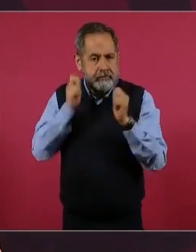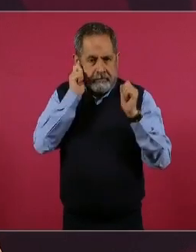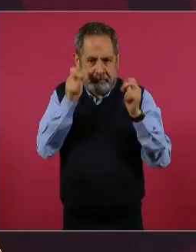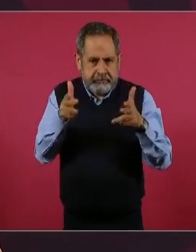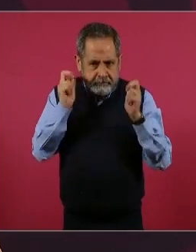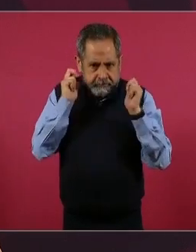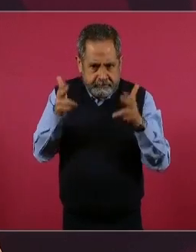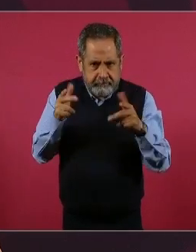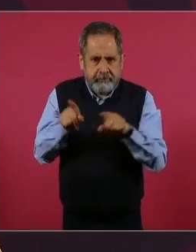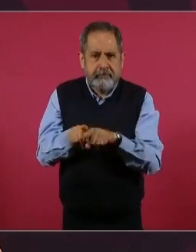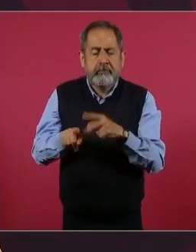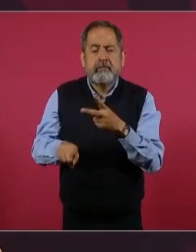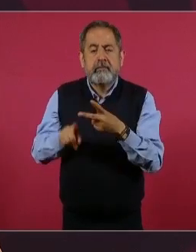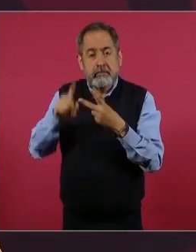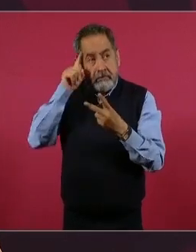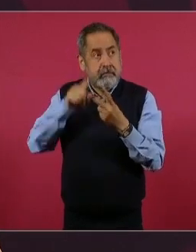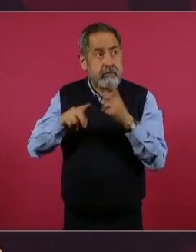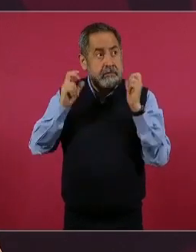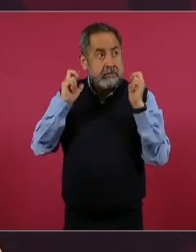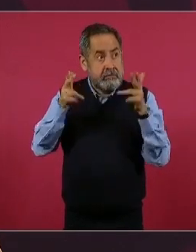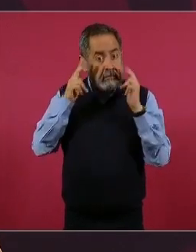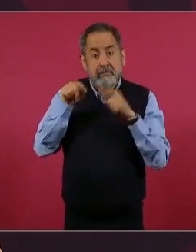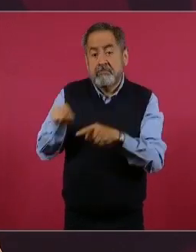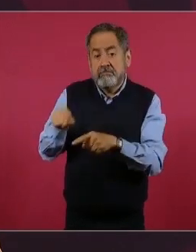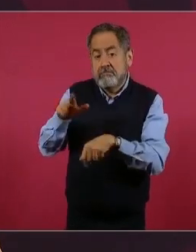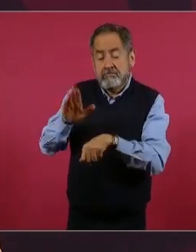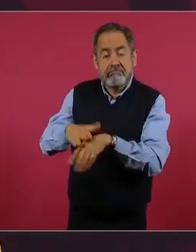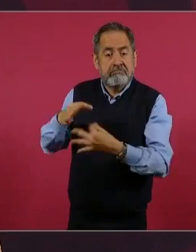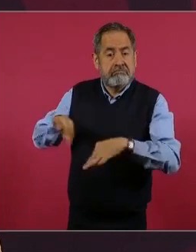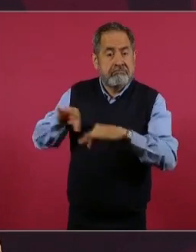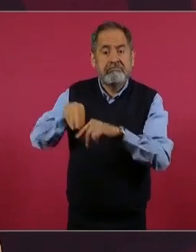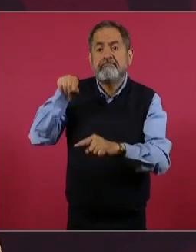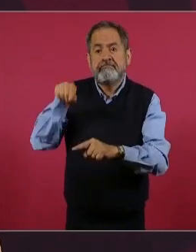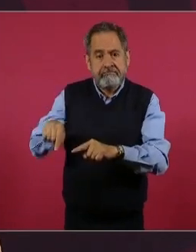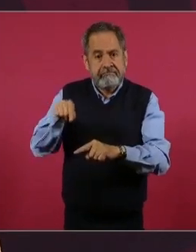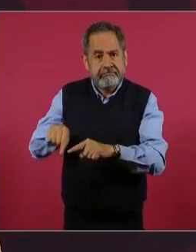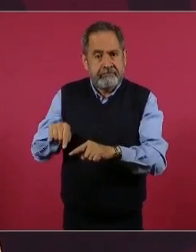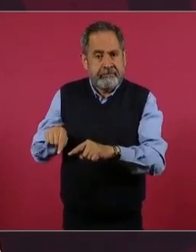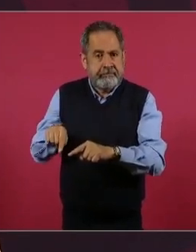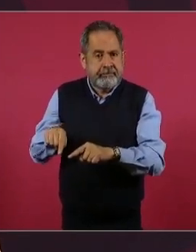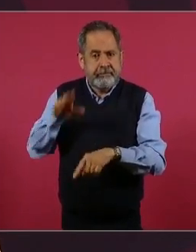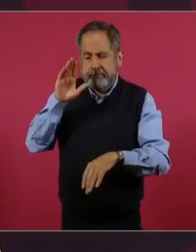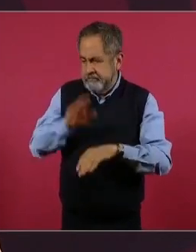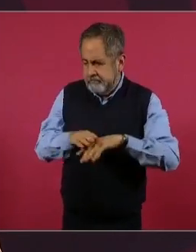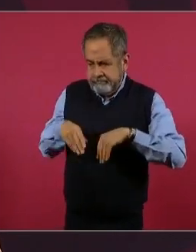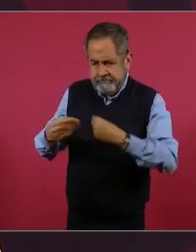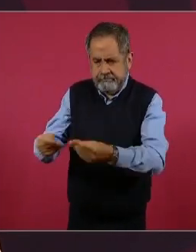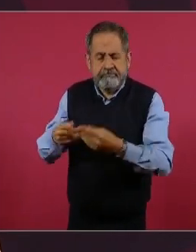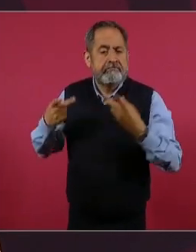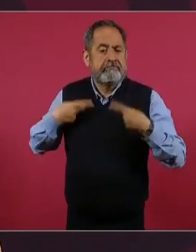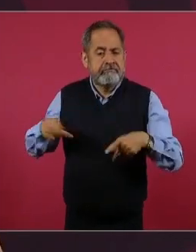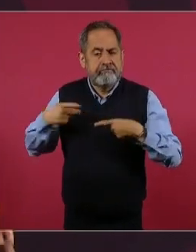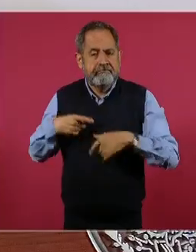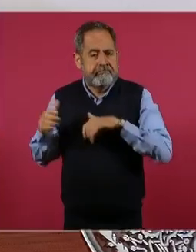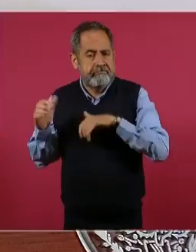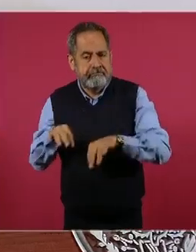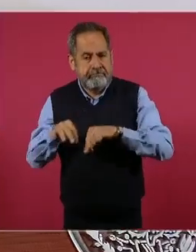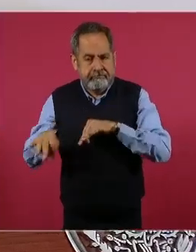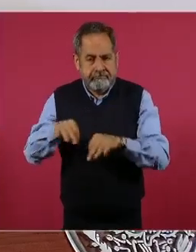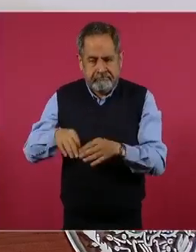Chiapas, creo que es el estado Chiapas que más sembradores